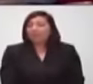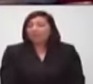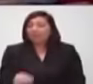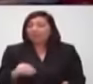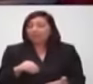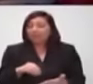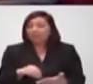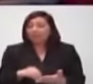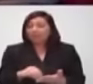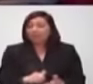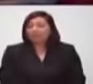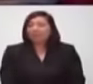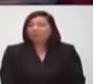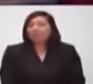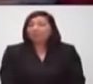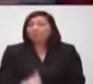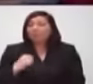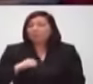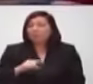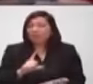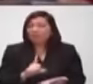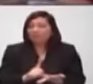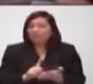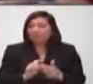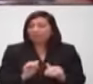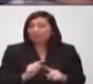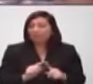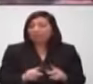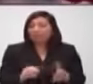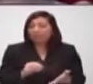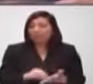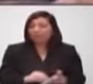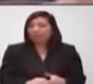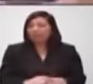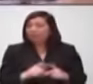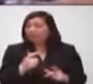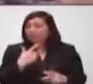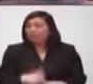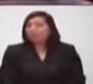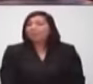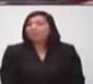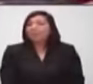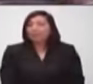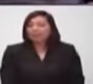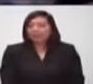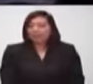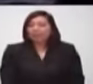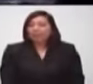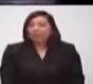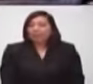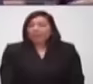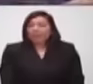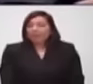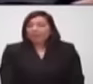diferente al que la Municipalidad de Lima esté manejando, diferente al que tiene de la línea amarilla? Por favor, y una pregunta, y la siguiente.